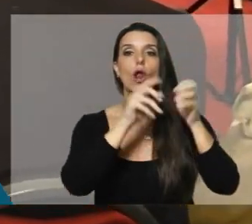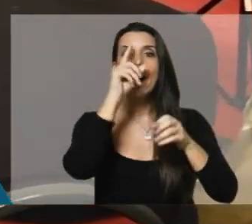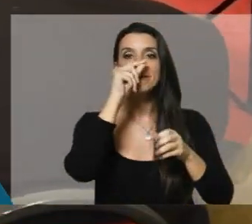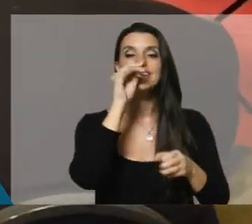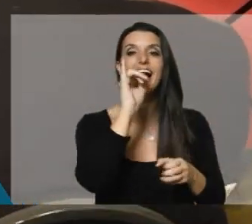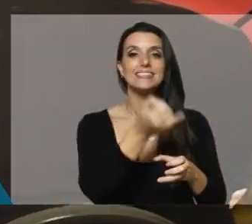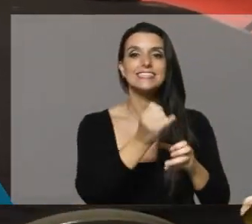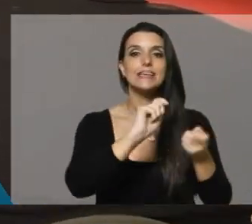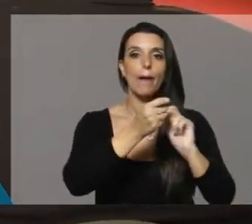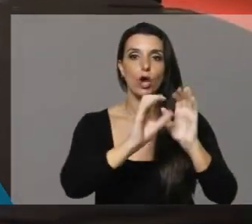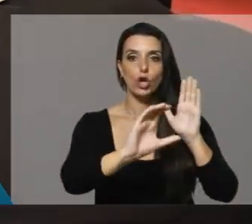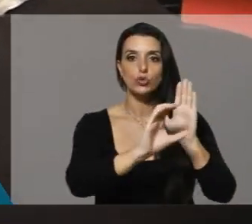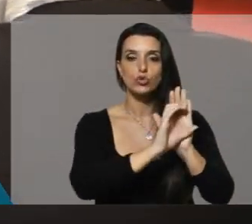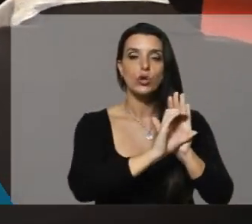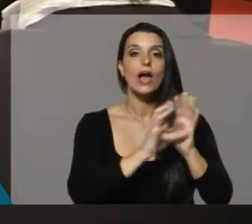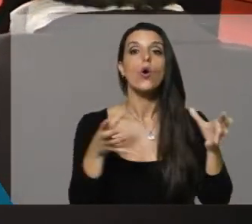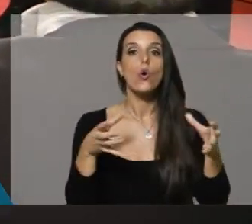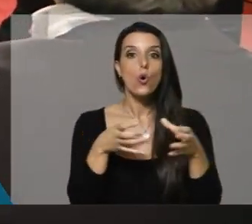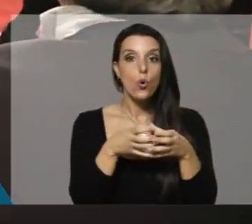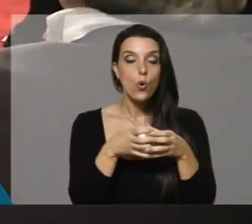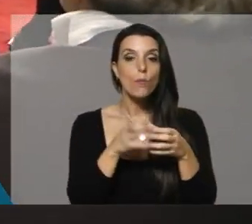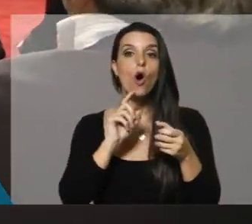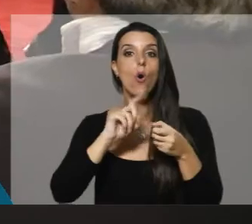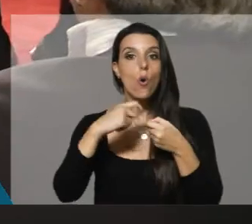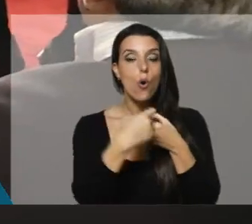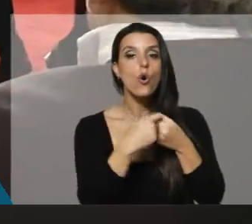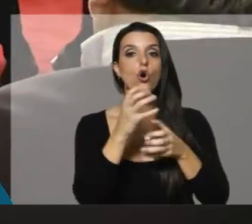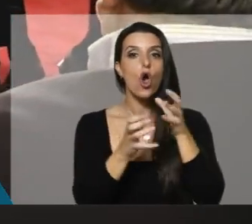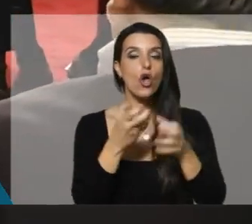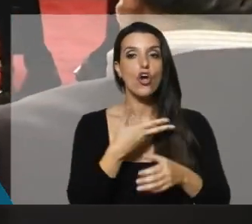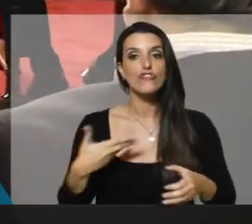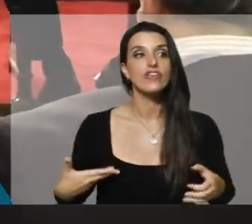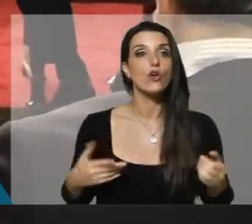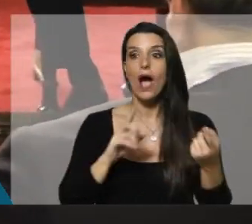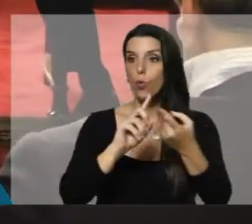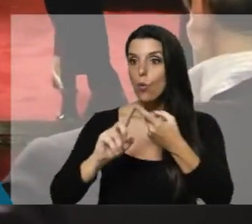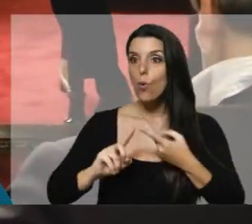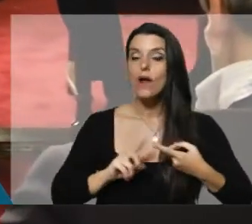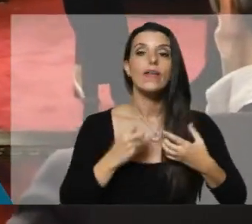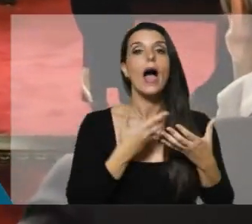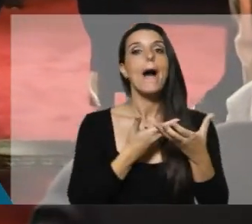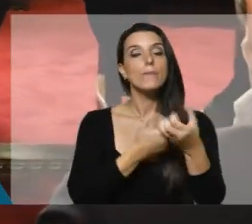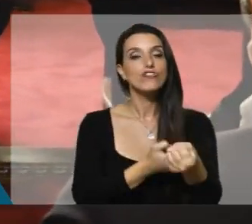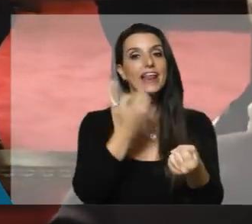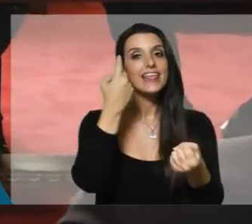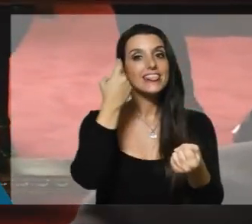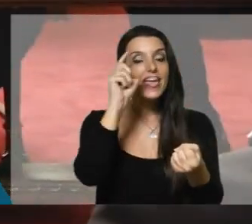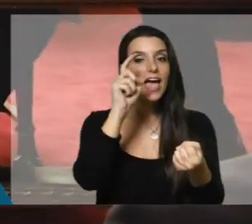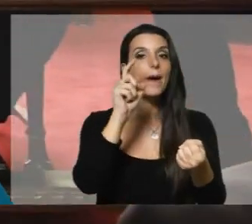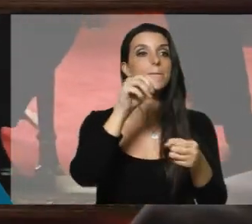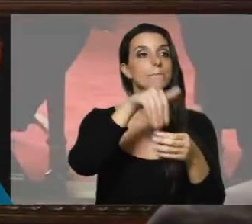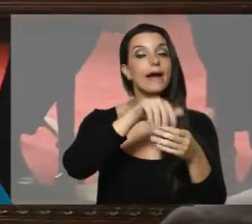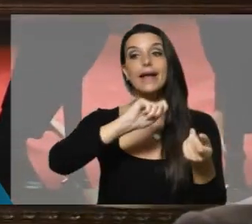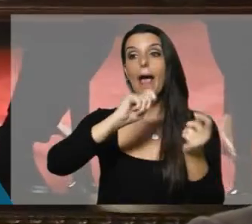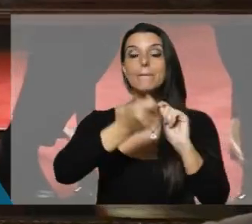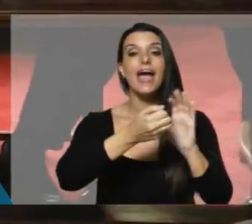reforma constitucional. Los partidos miembros de la coalición de gobierno acuerdan apoyar la iniciativa plebiscitaria que